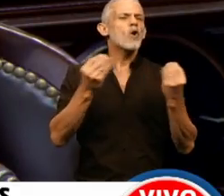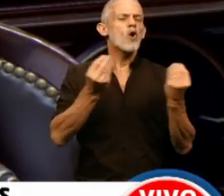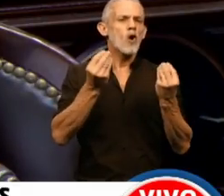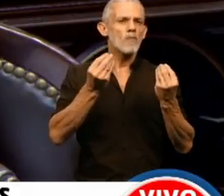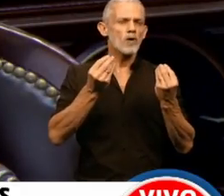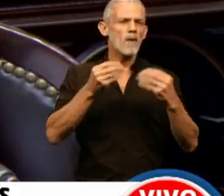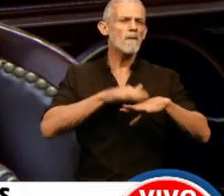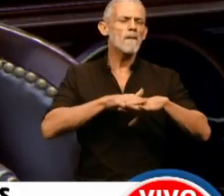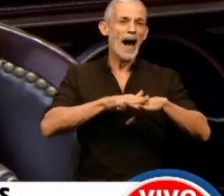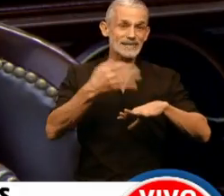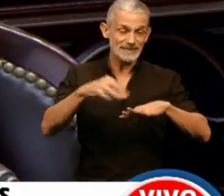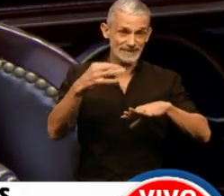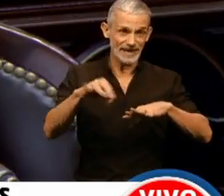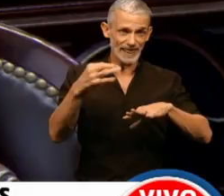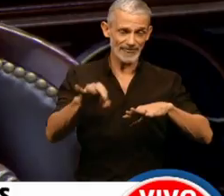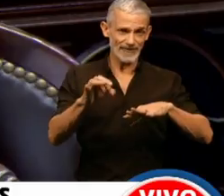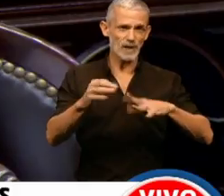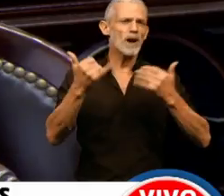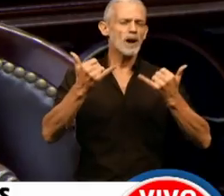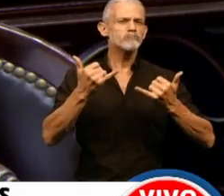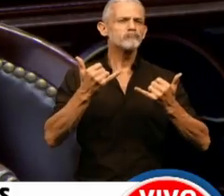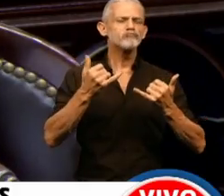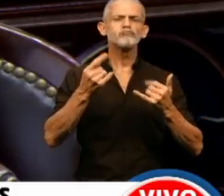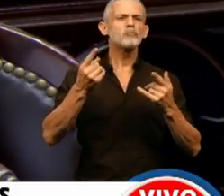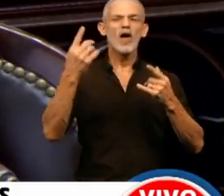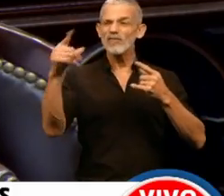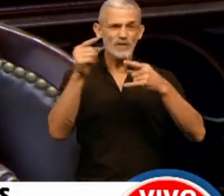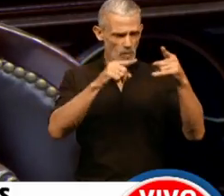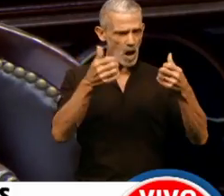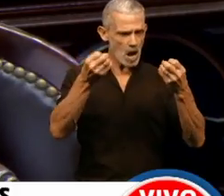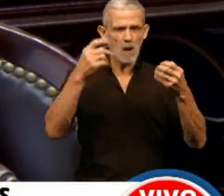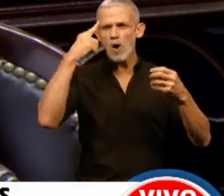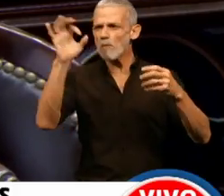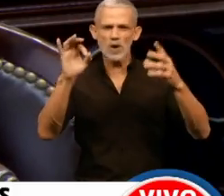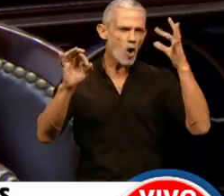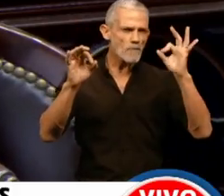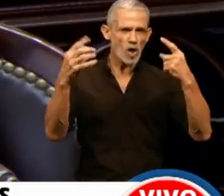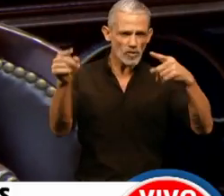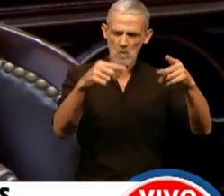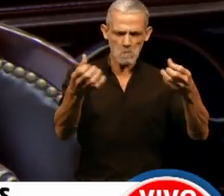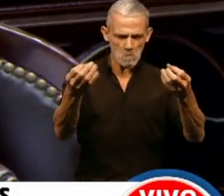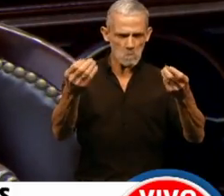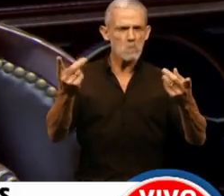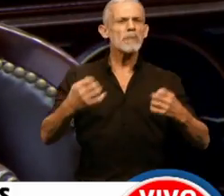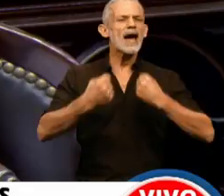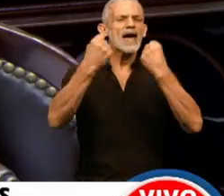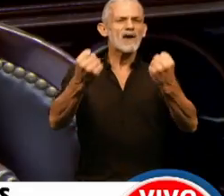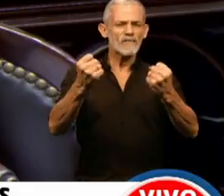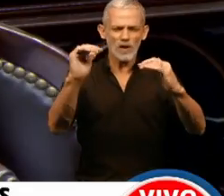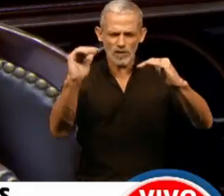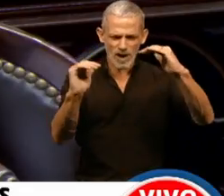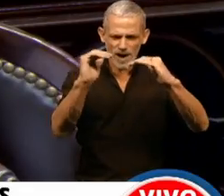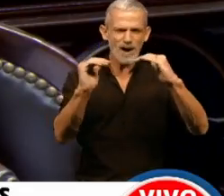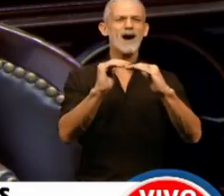base de explicitar las diferencias sin maximizar el esfuerzo para encontrar las coincidencias